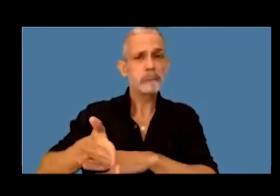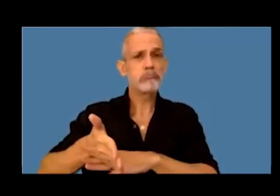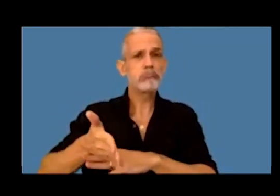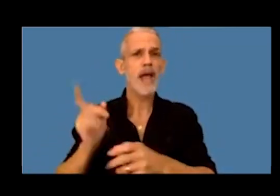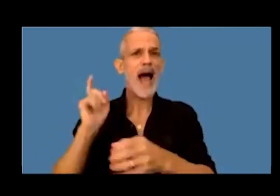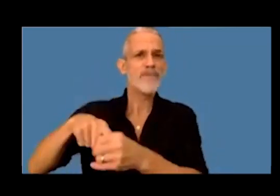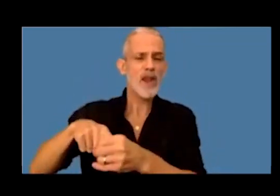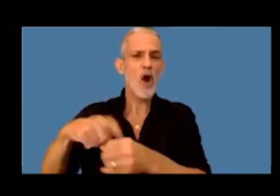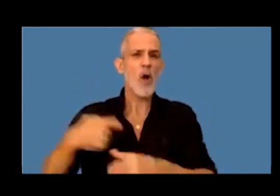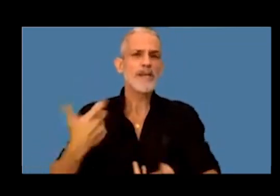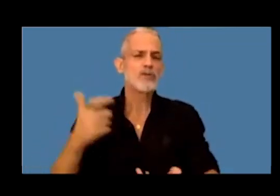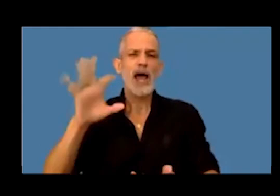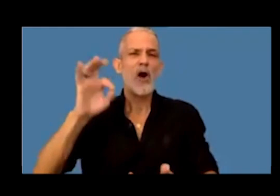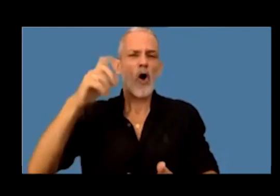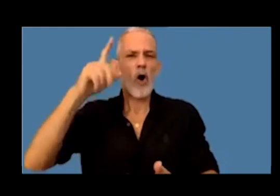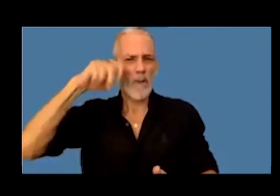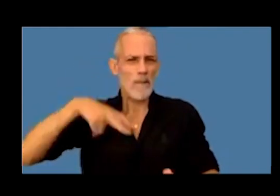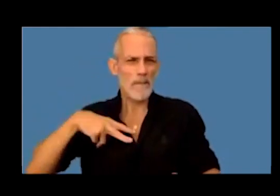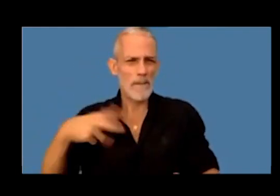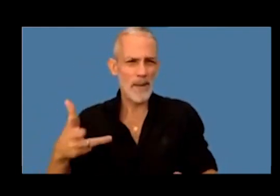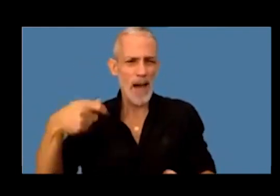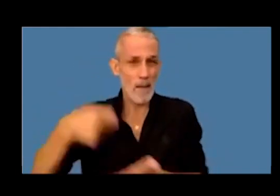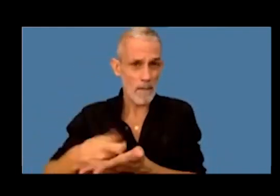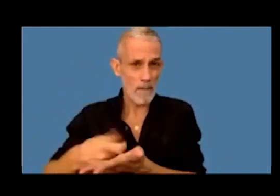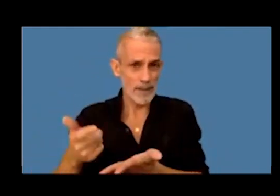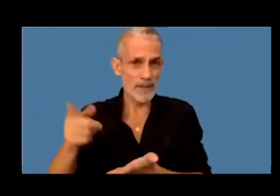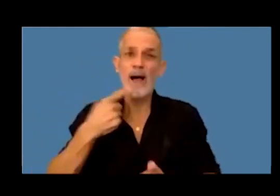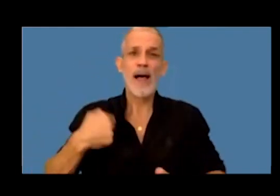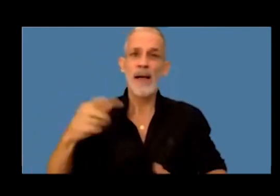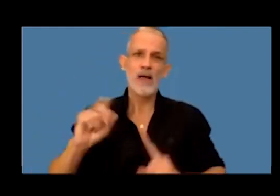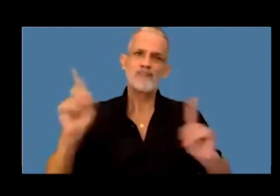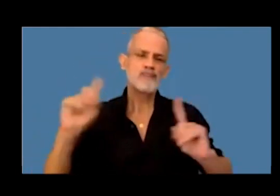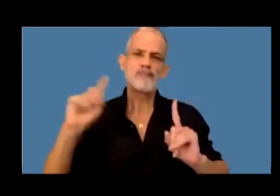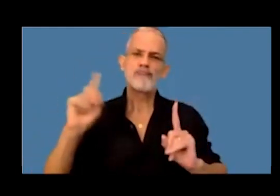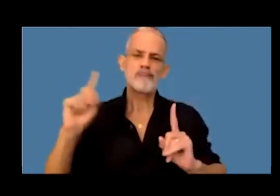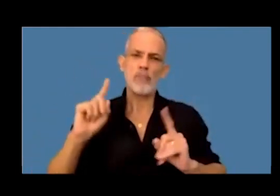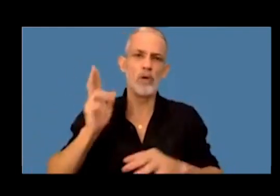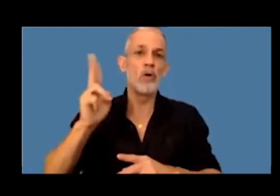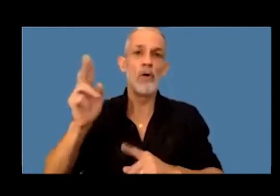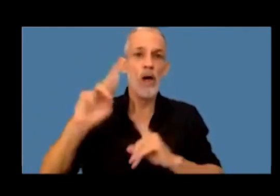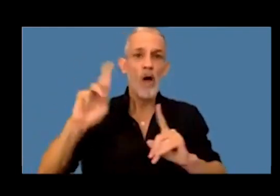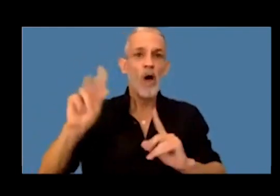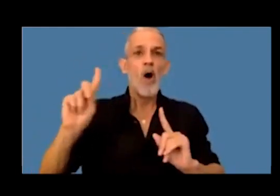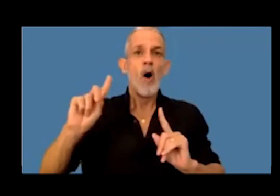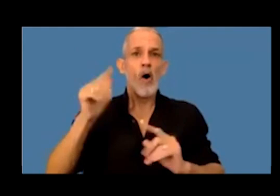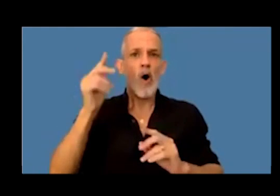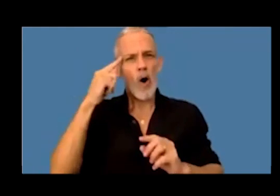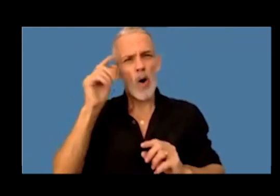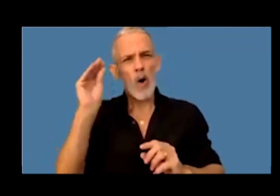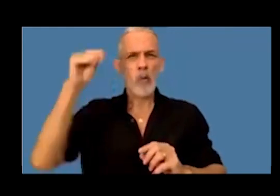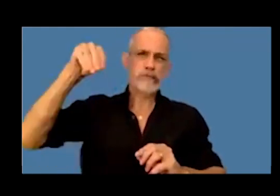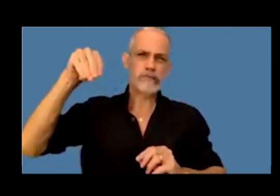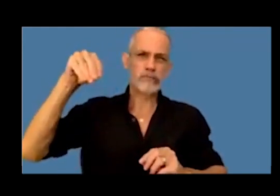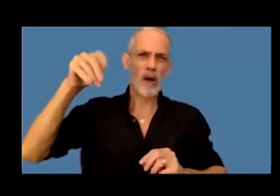o prepaga y aducen que no se permite ingresar o cobran plus exorbitantes, digamos.